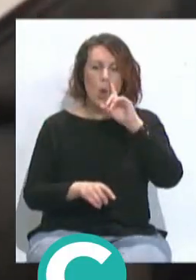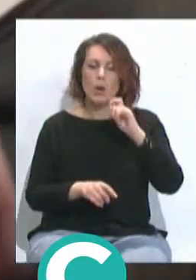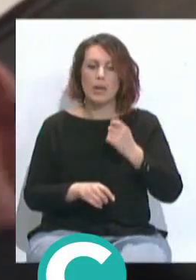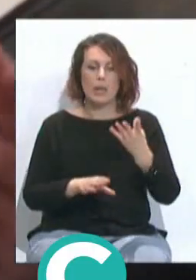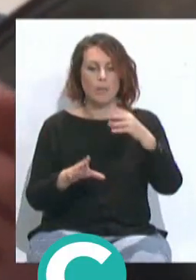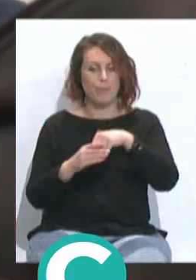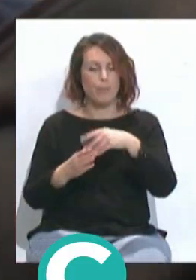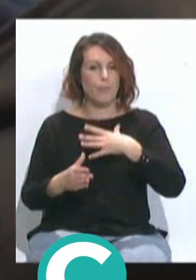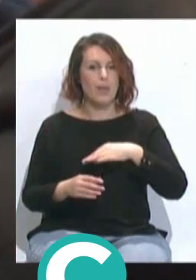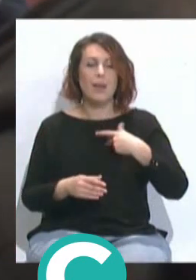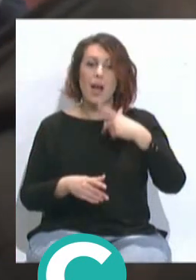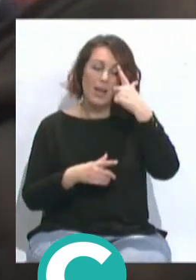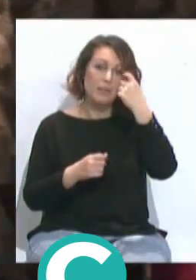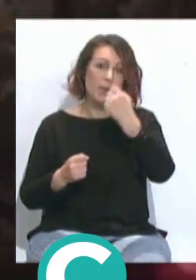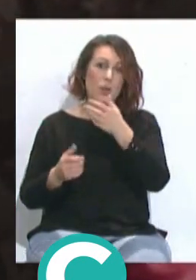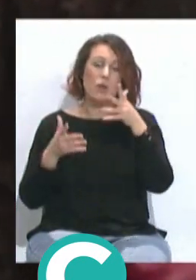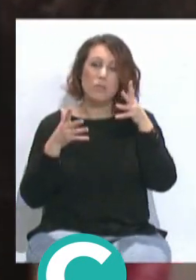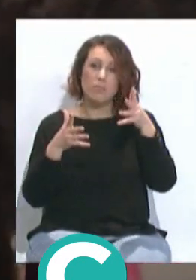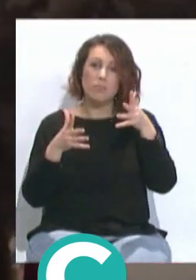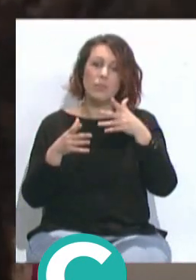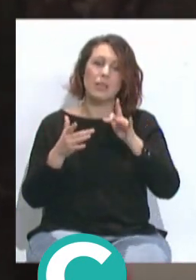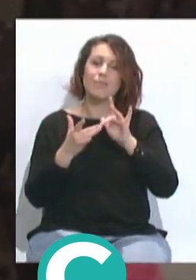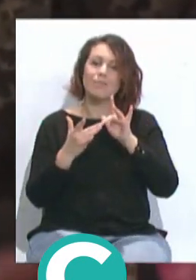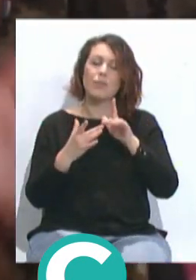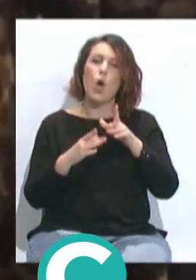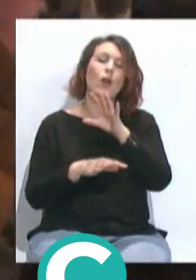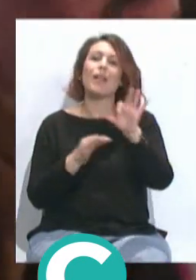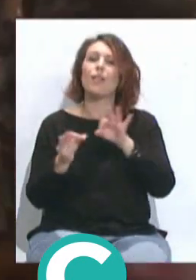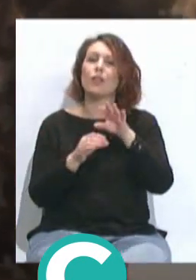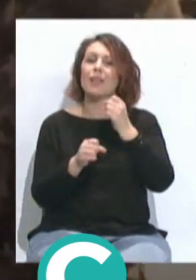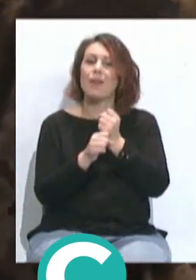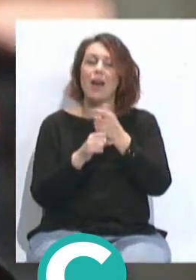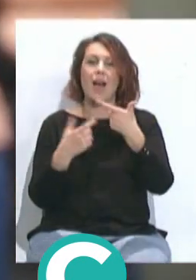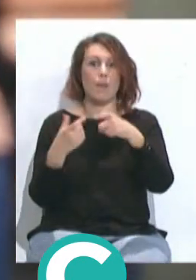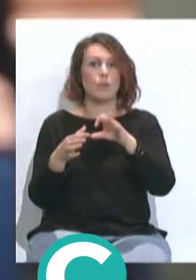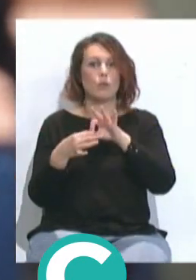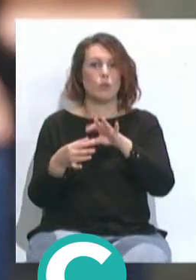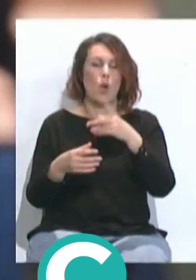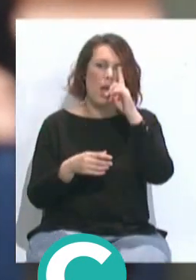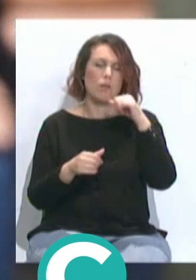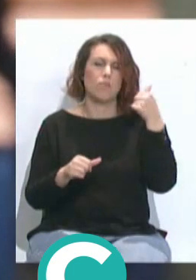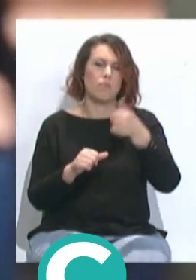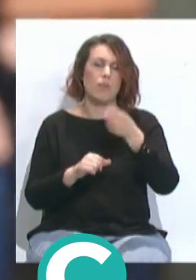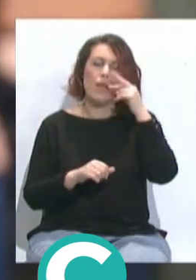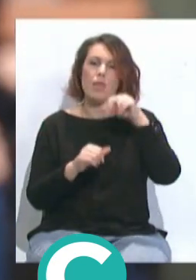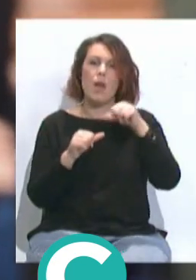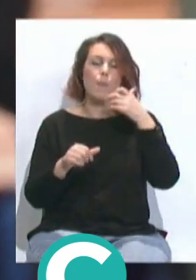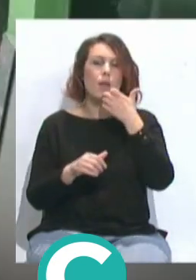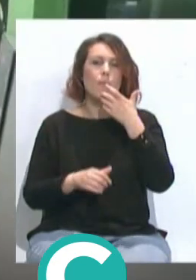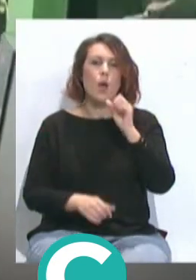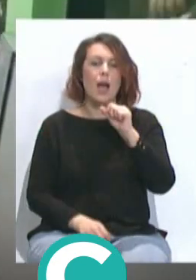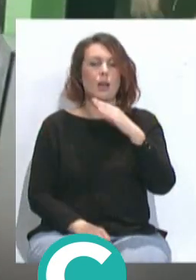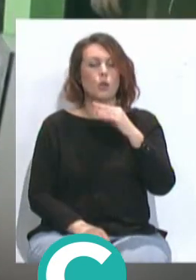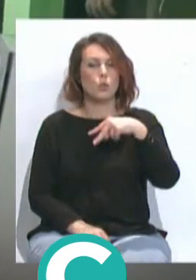Los expertos recomiendan contactar con las organizaciones que trabajan en este ámbito con años de experiencia como ACNUR o Cruz